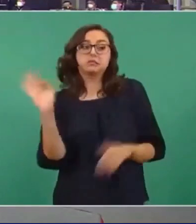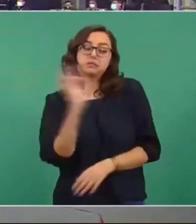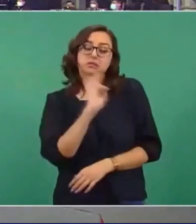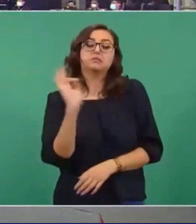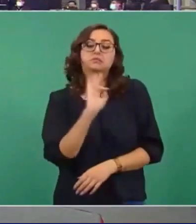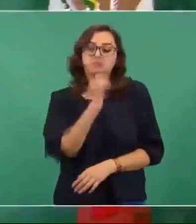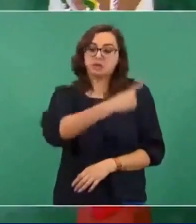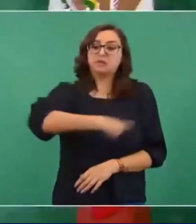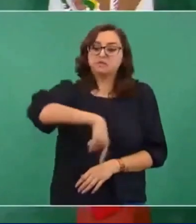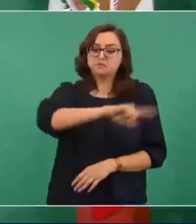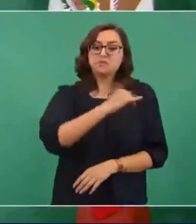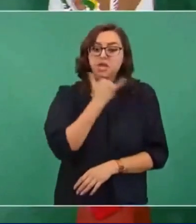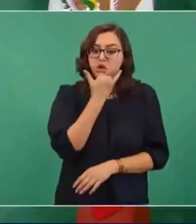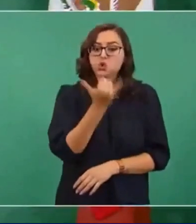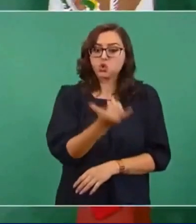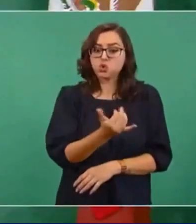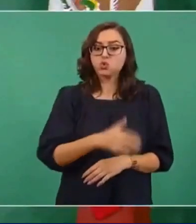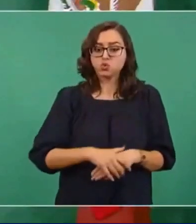puede